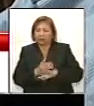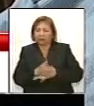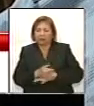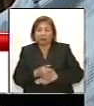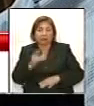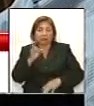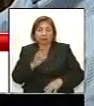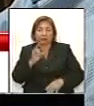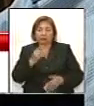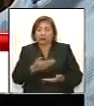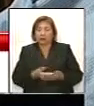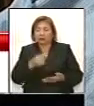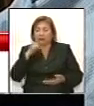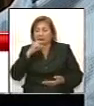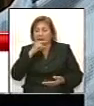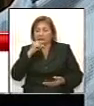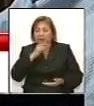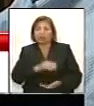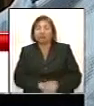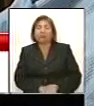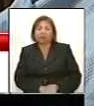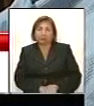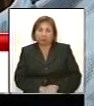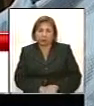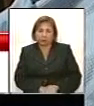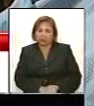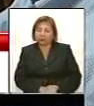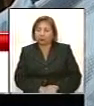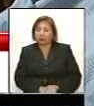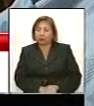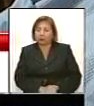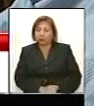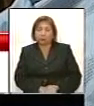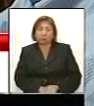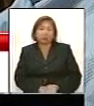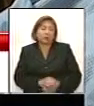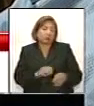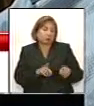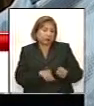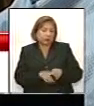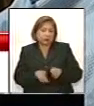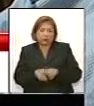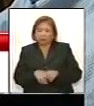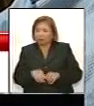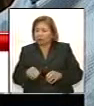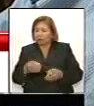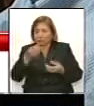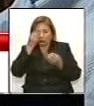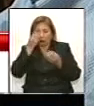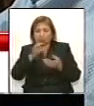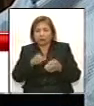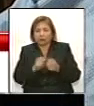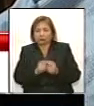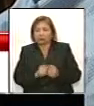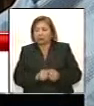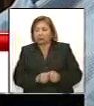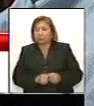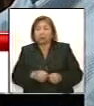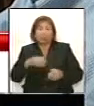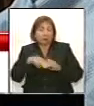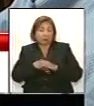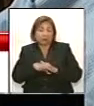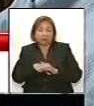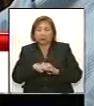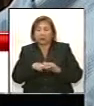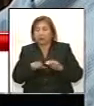de emergencia mujer. Y también lo que hacemos es poner en conocimiento ya de manera interna,